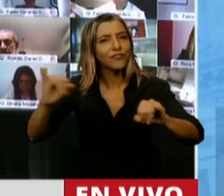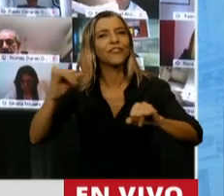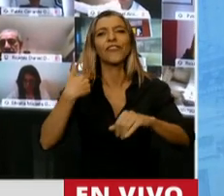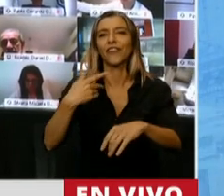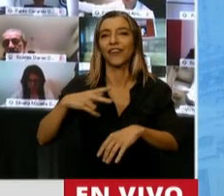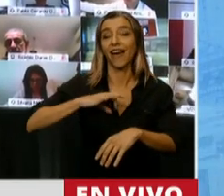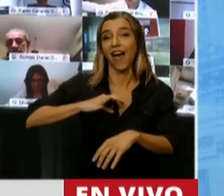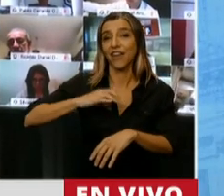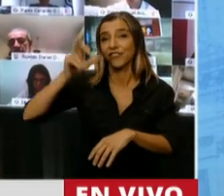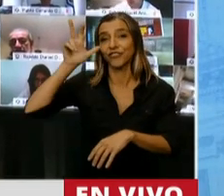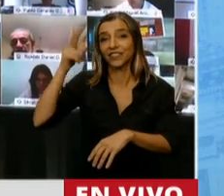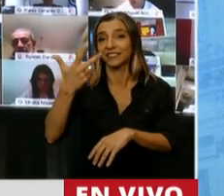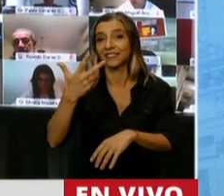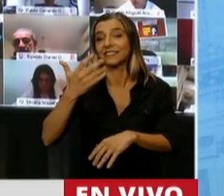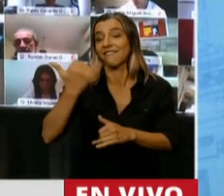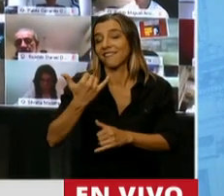cumplir,